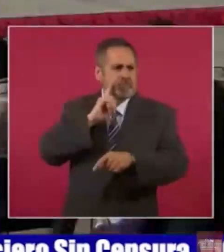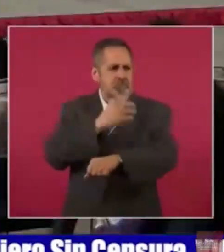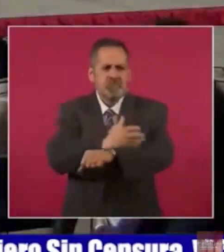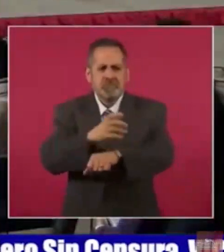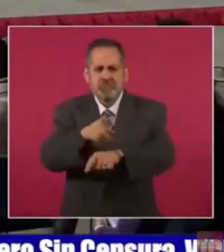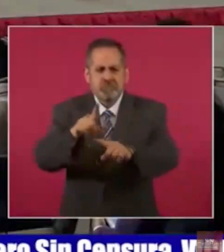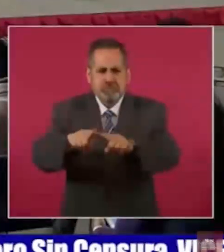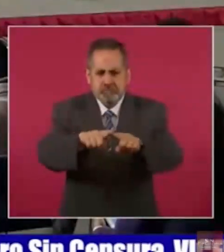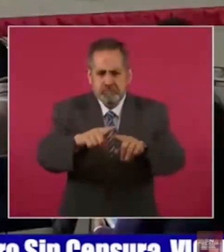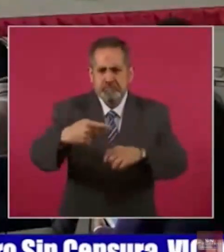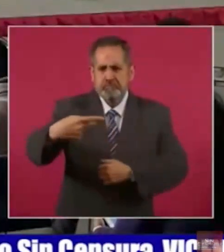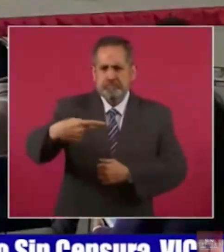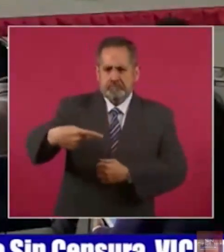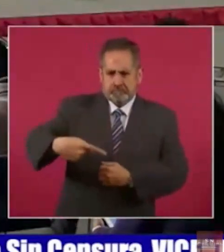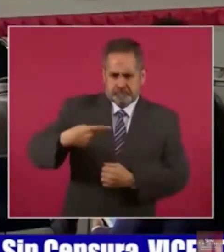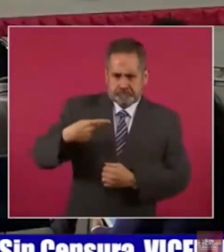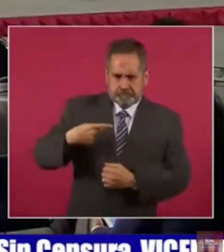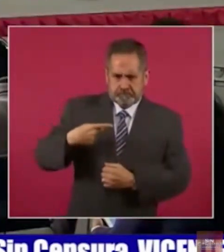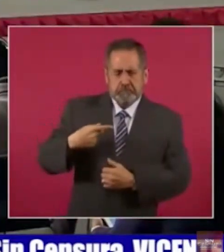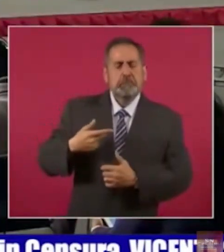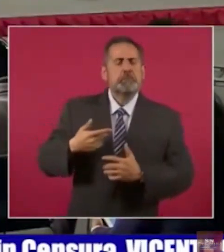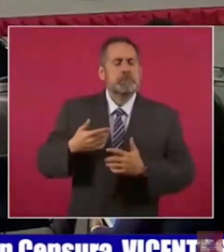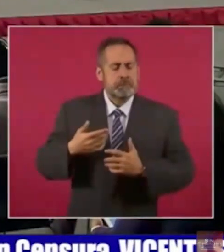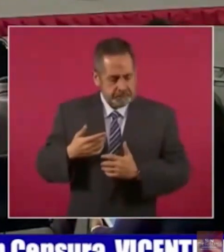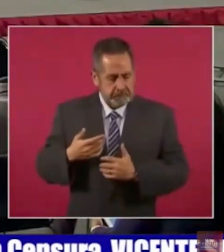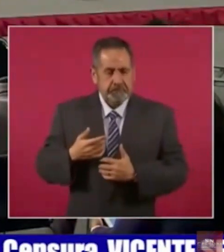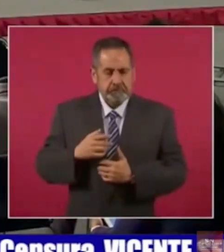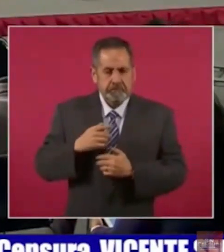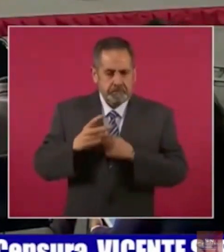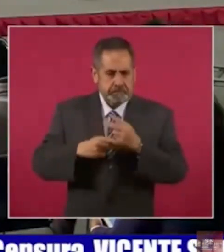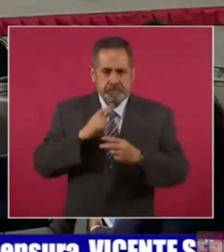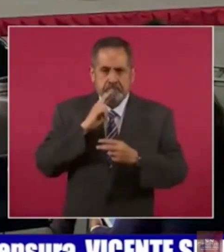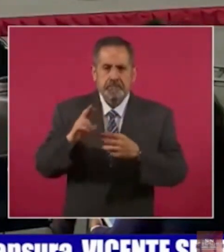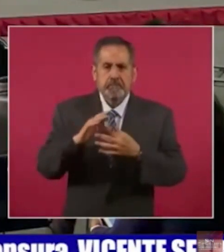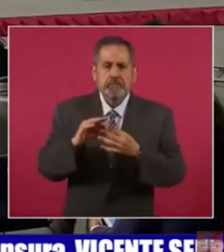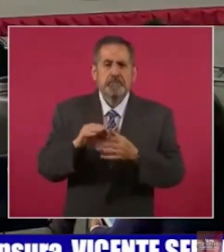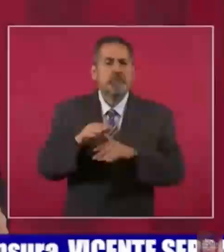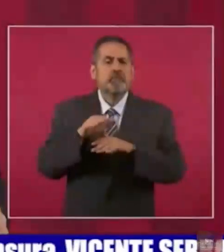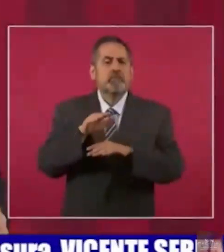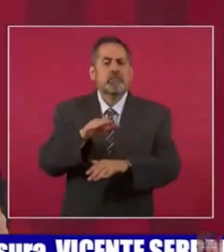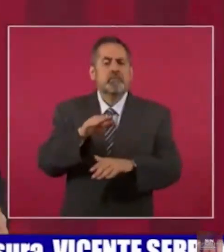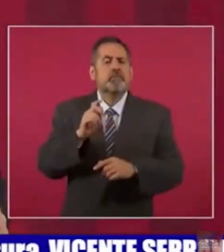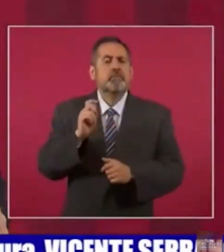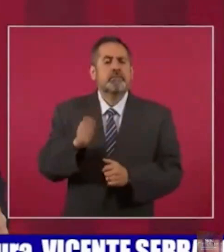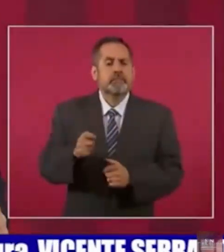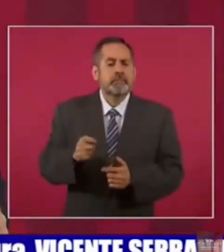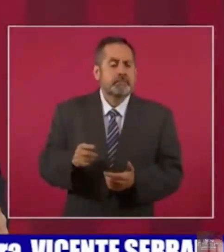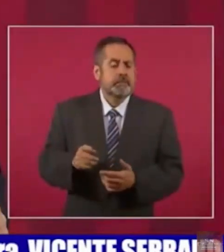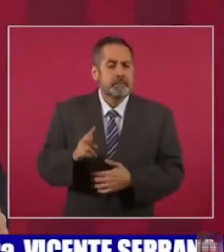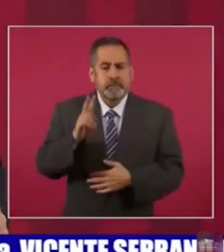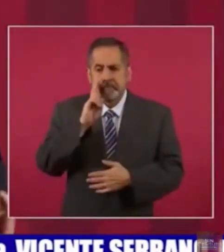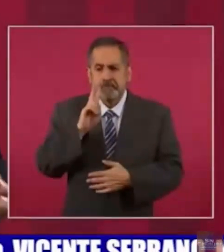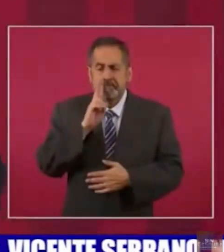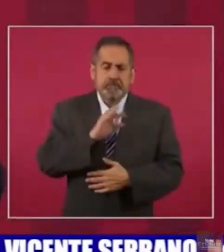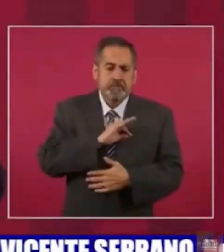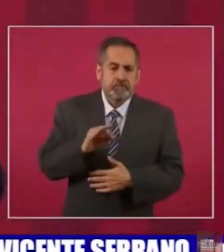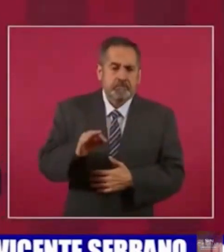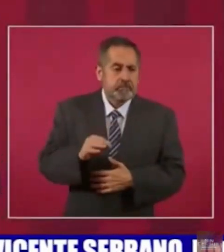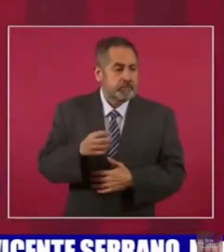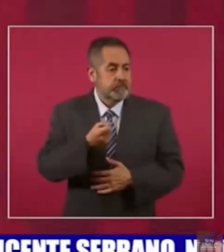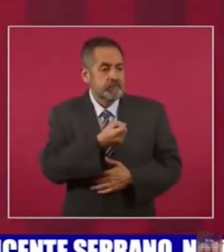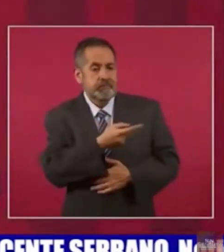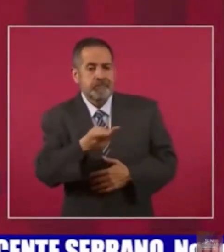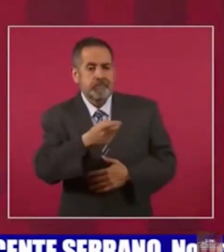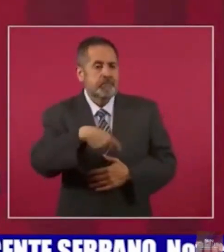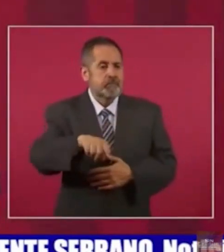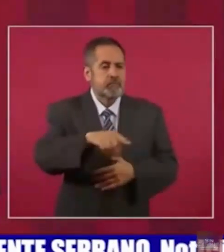poder que tienen los oligarcas, sus voceros, intelectuales orgánicos y alcahuetes, pues no han podido. Pero para darle contexto a todo esto, me gustaría